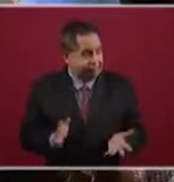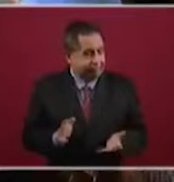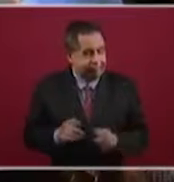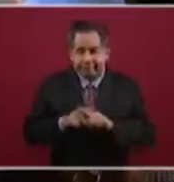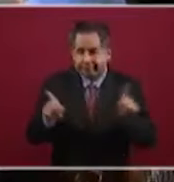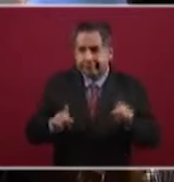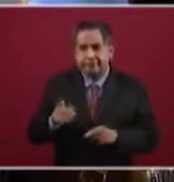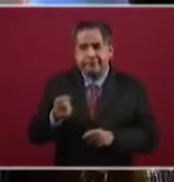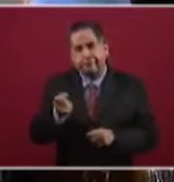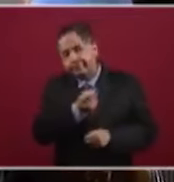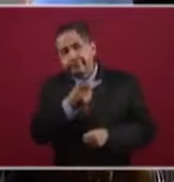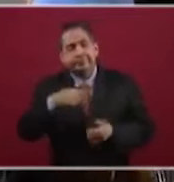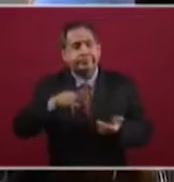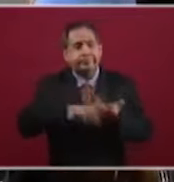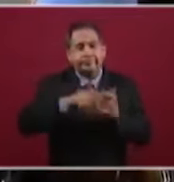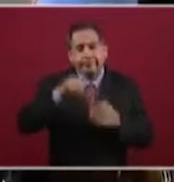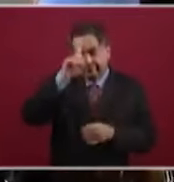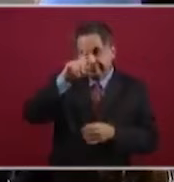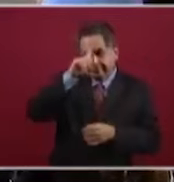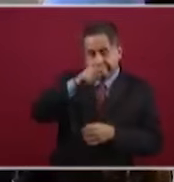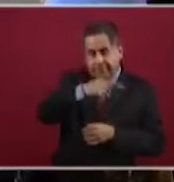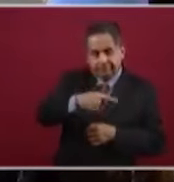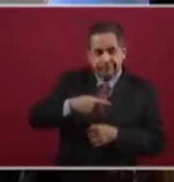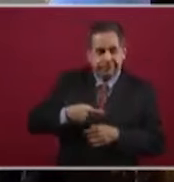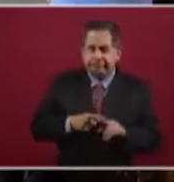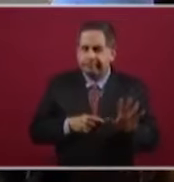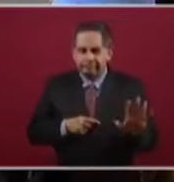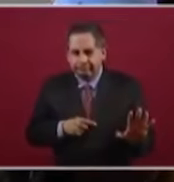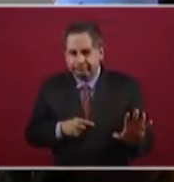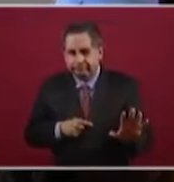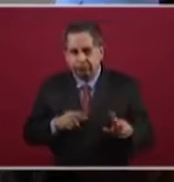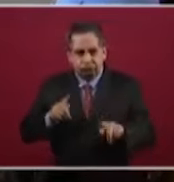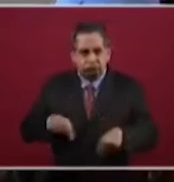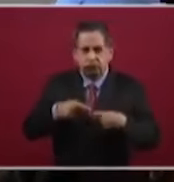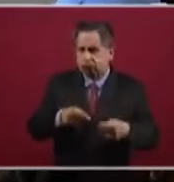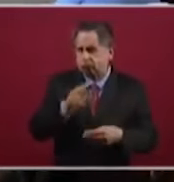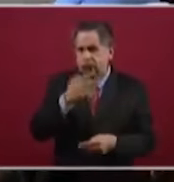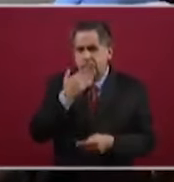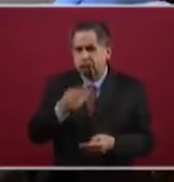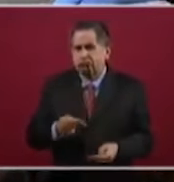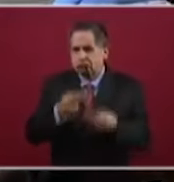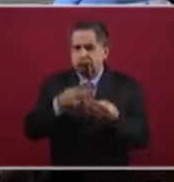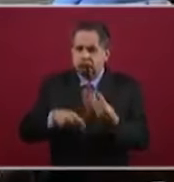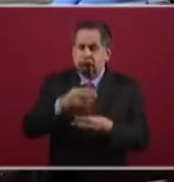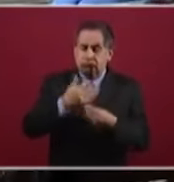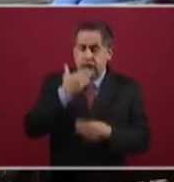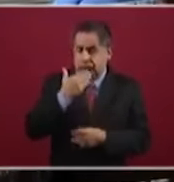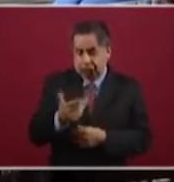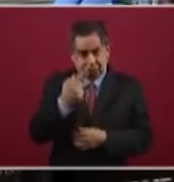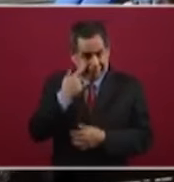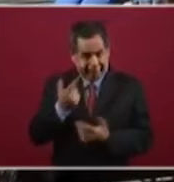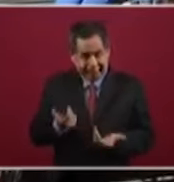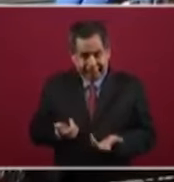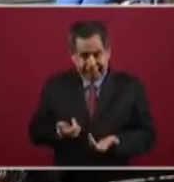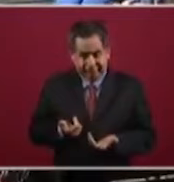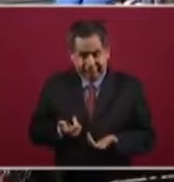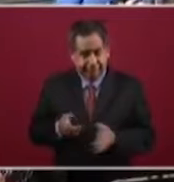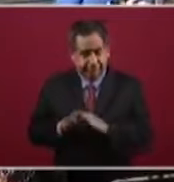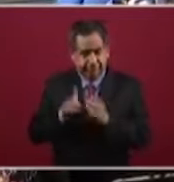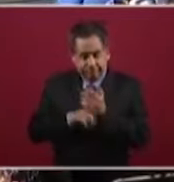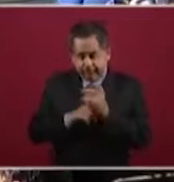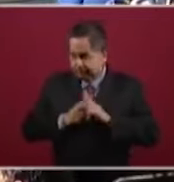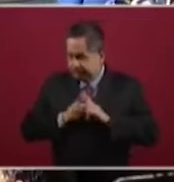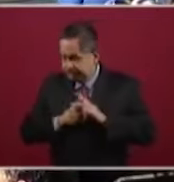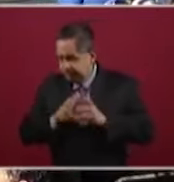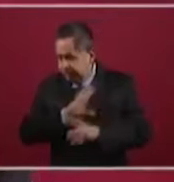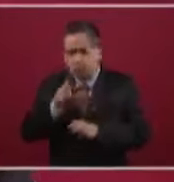contrariamente a lo que sugería la pregunta, en realidad es un muy buen negocio, porque como podrás ver en los criterios